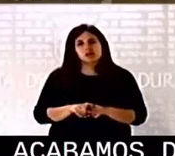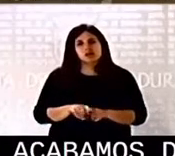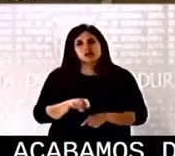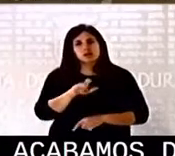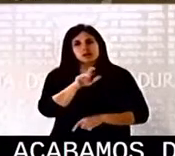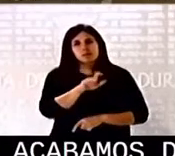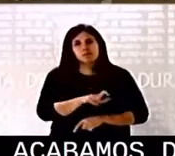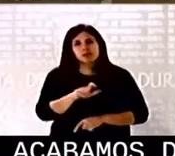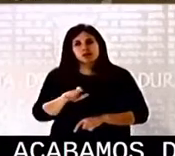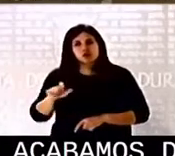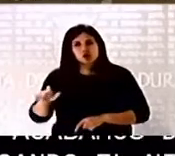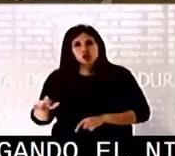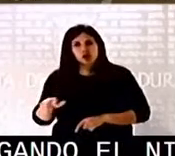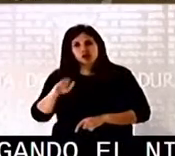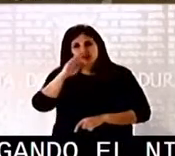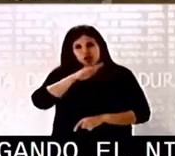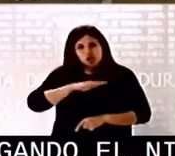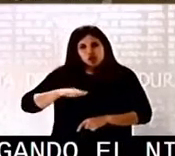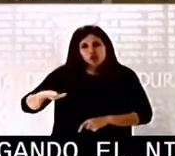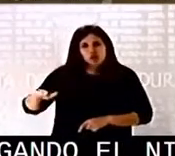que el niño o la niña